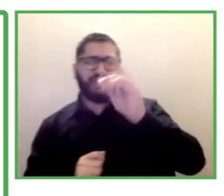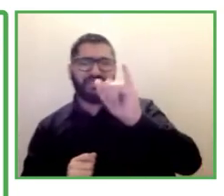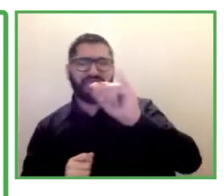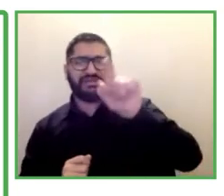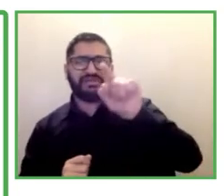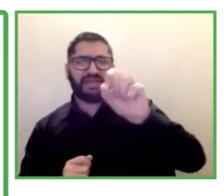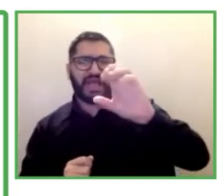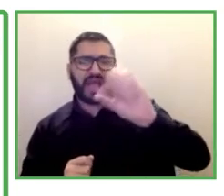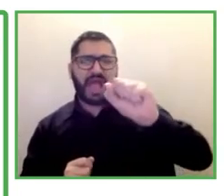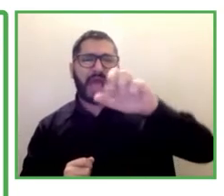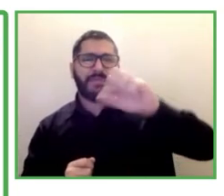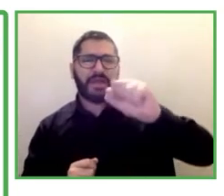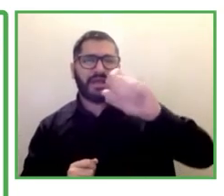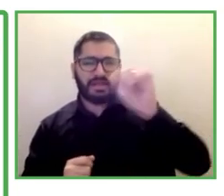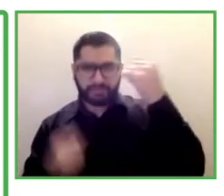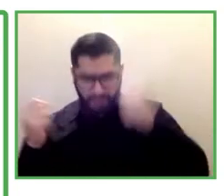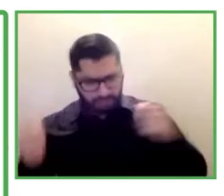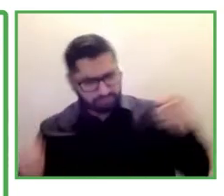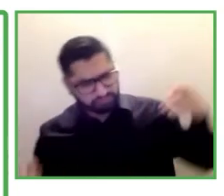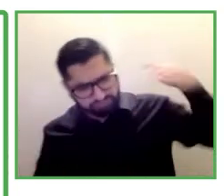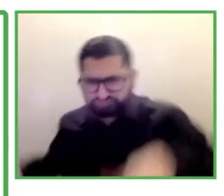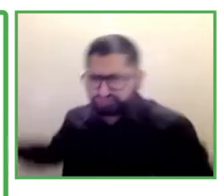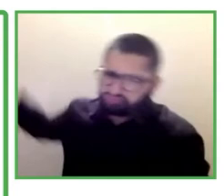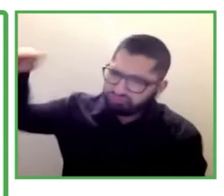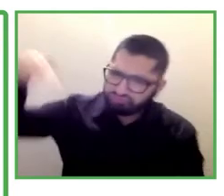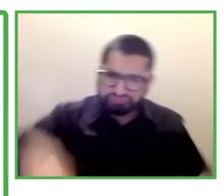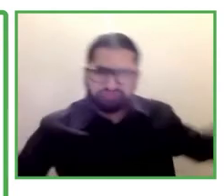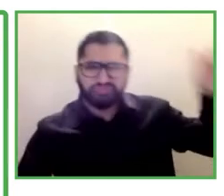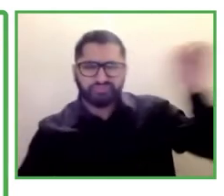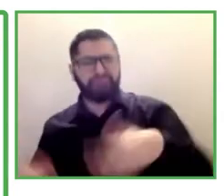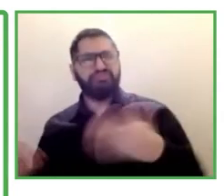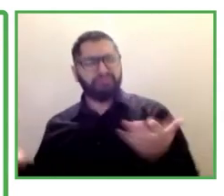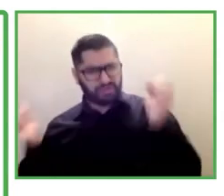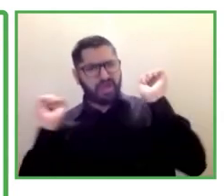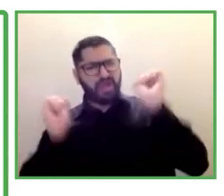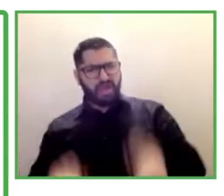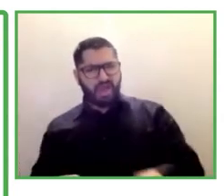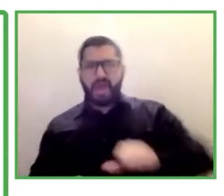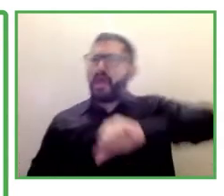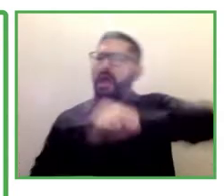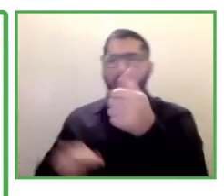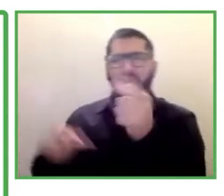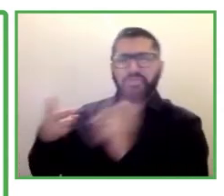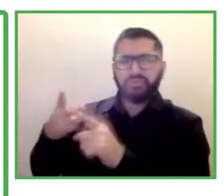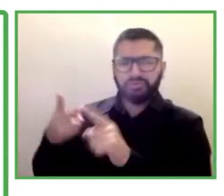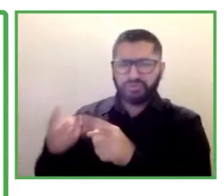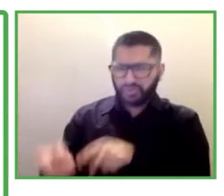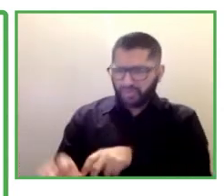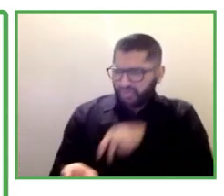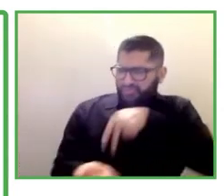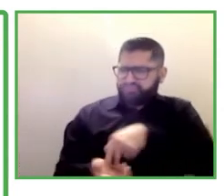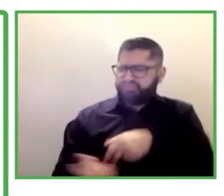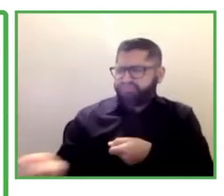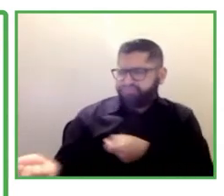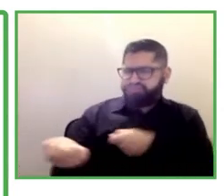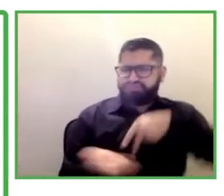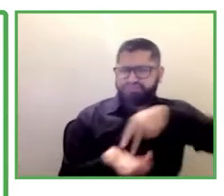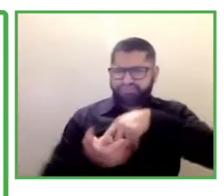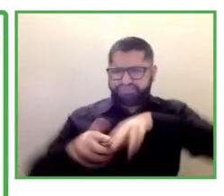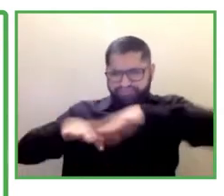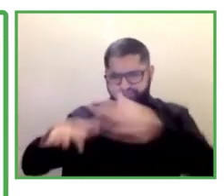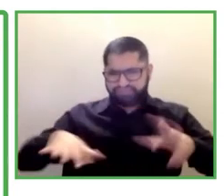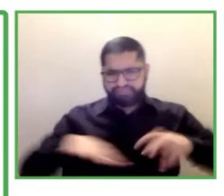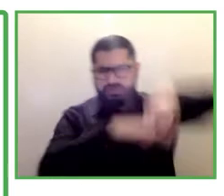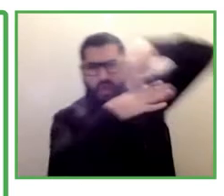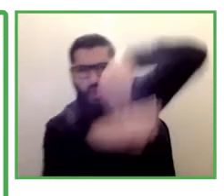ver a mí en estas posiciones. Soy mala en estos deportes, pero las personas con discapacidad pueden hacerlo muy bien. Estigma. Hay que romper este